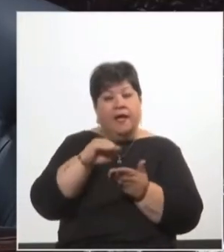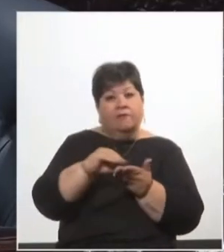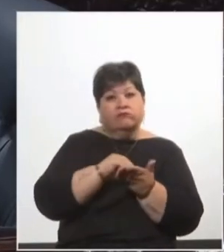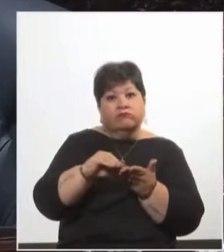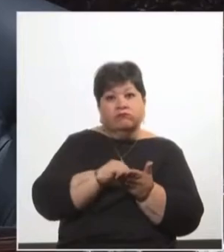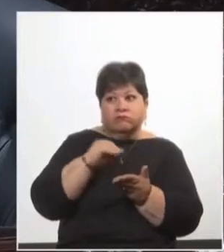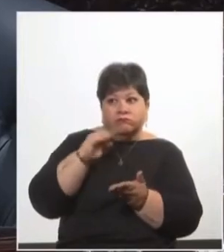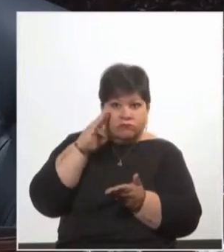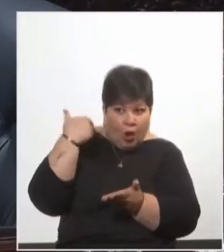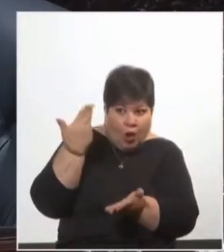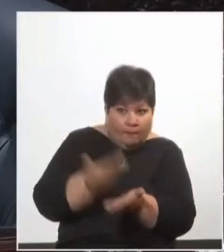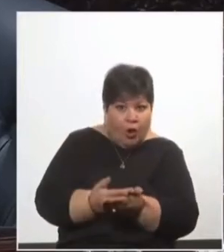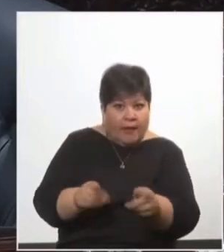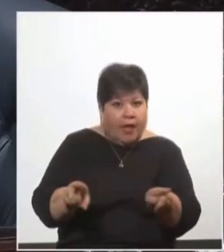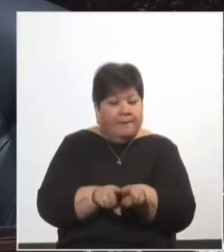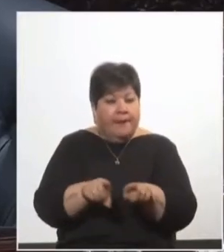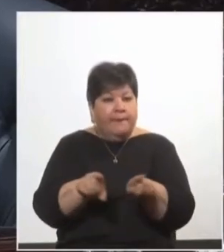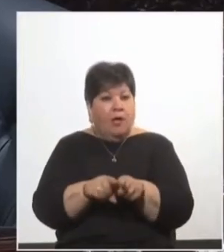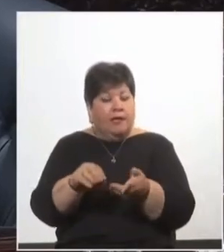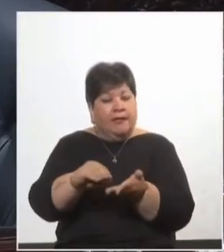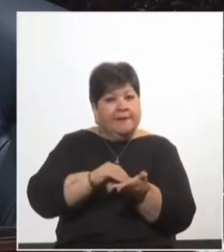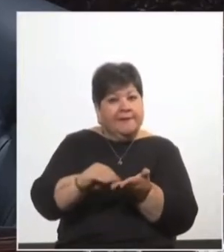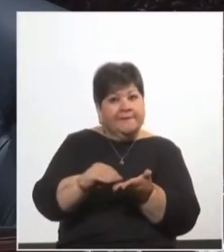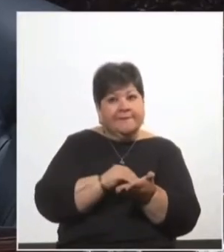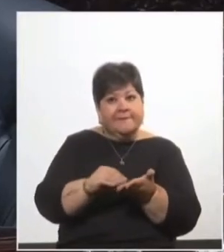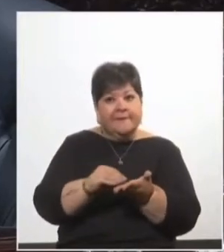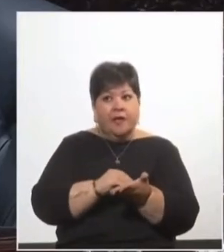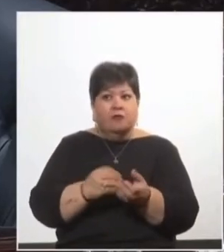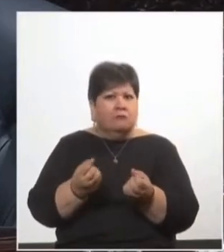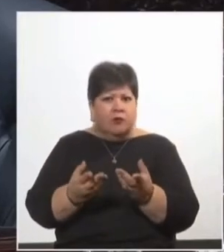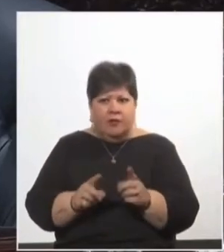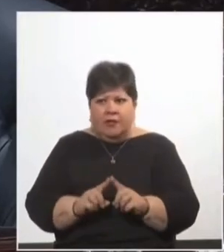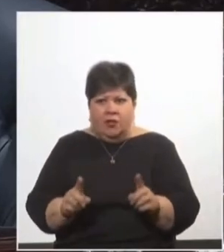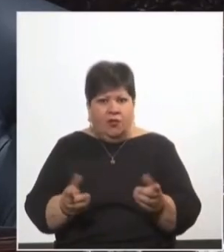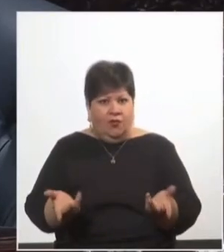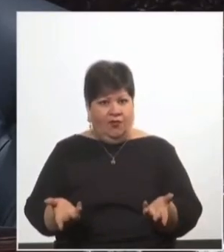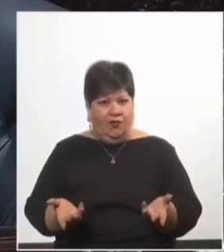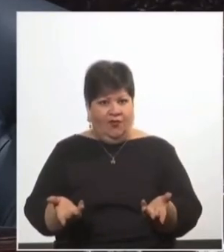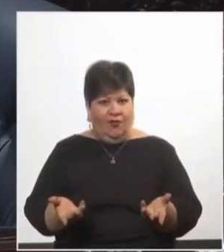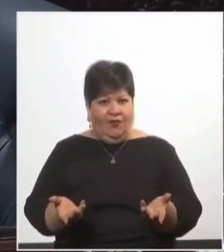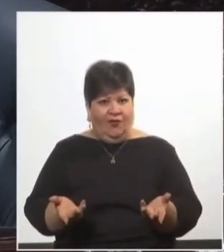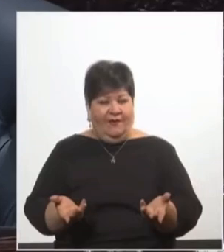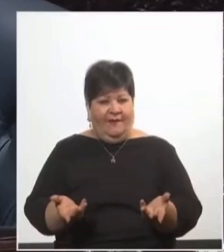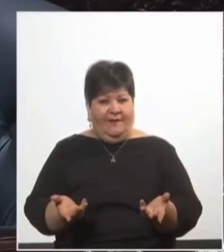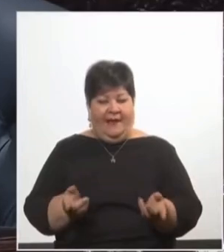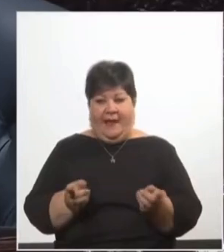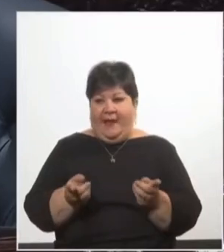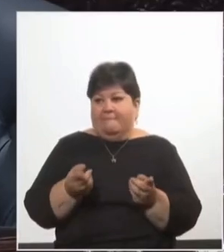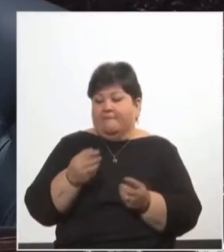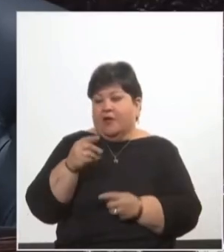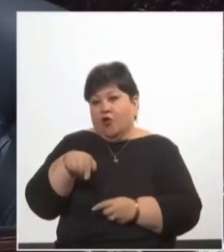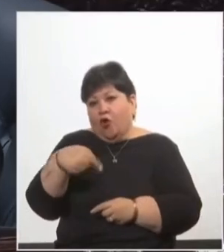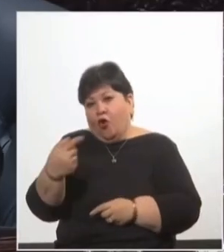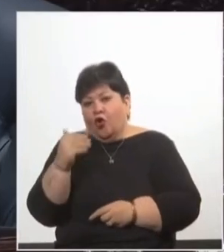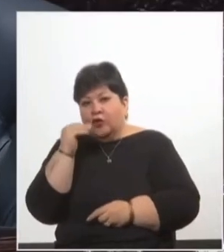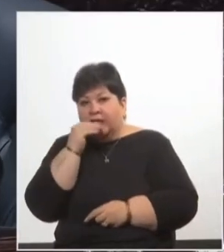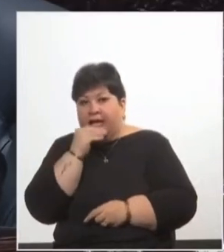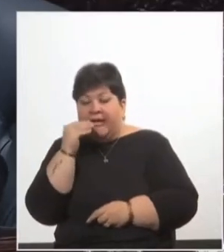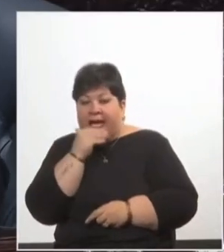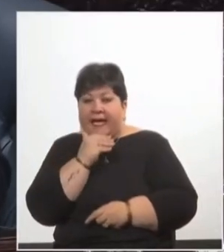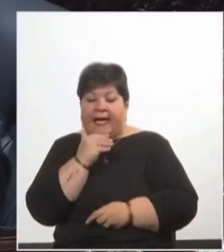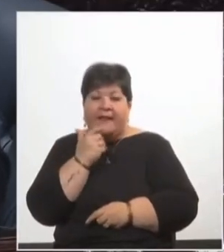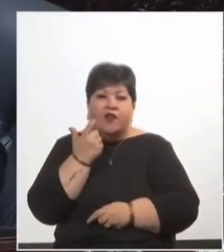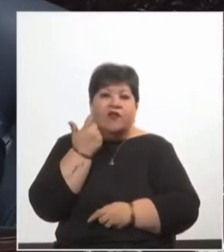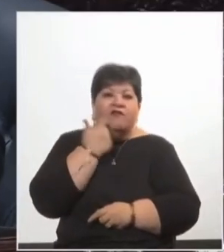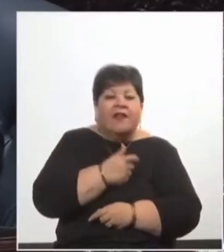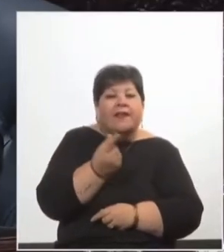propuesto por los propios escribanos y escribanas. ¿Por qué no puede suceder en una caja que tiene un déficit anual de